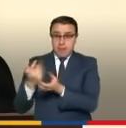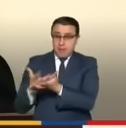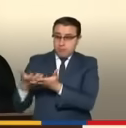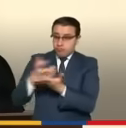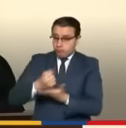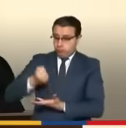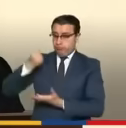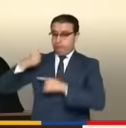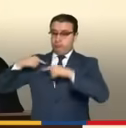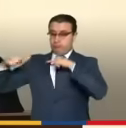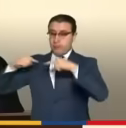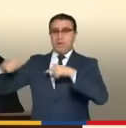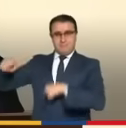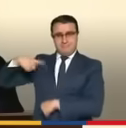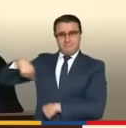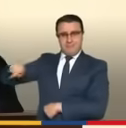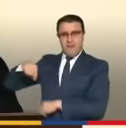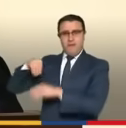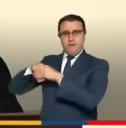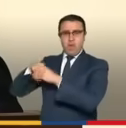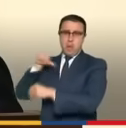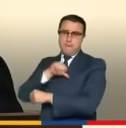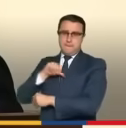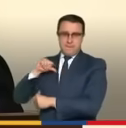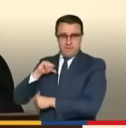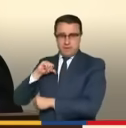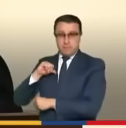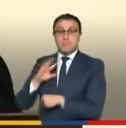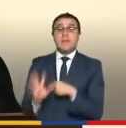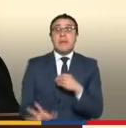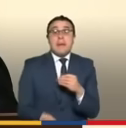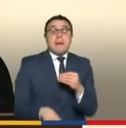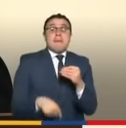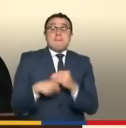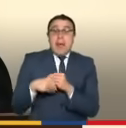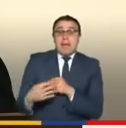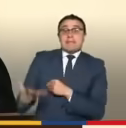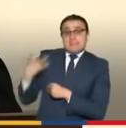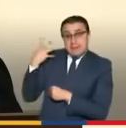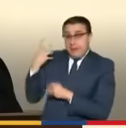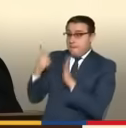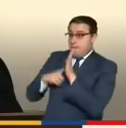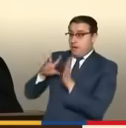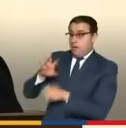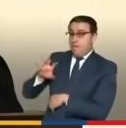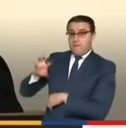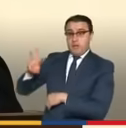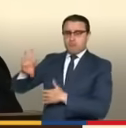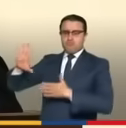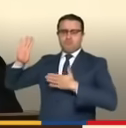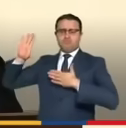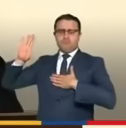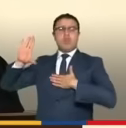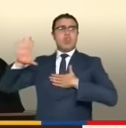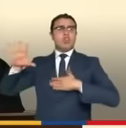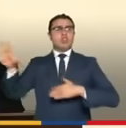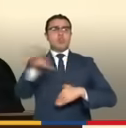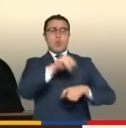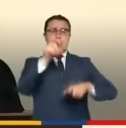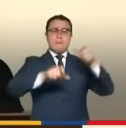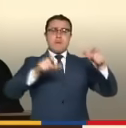También se nos dijo que iba a haber un cubrimiento universal de la salud, no